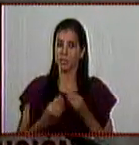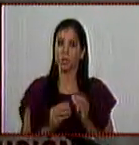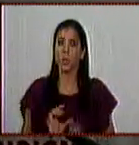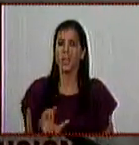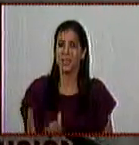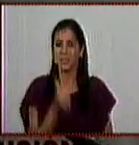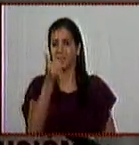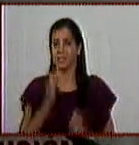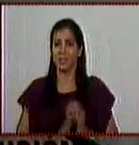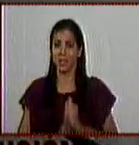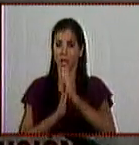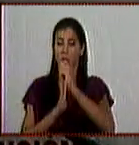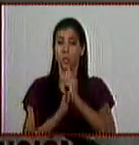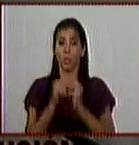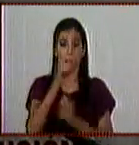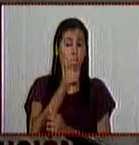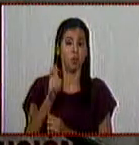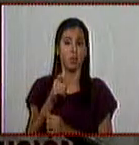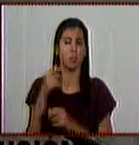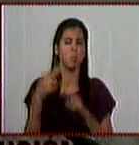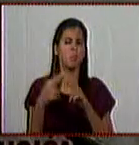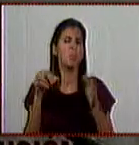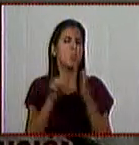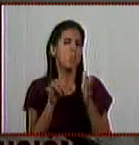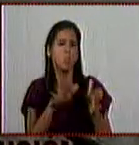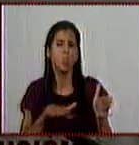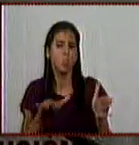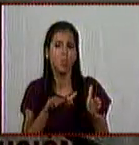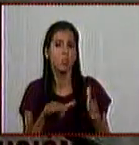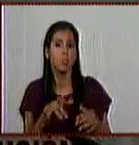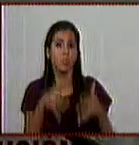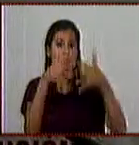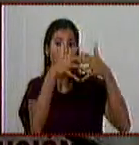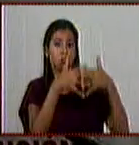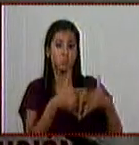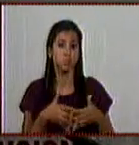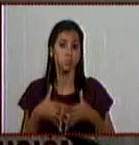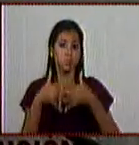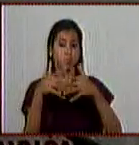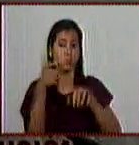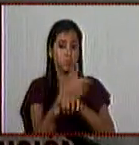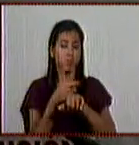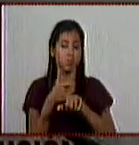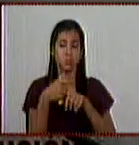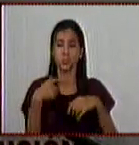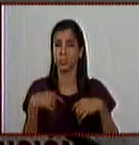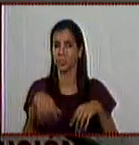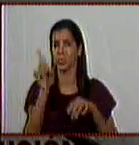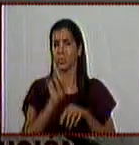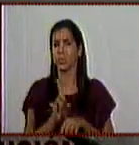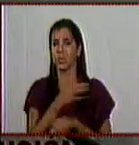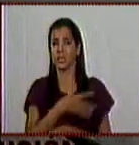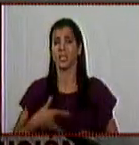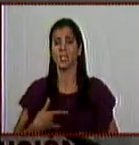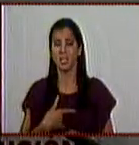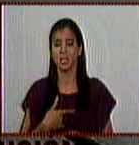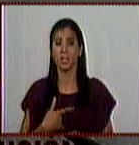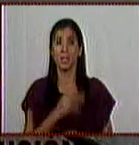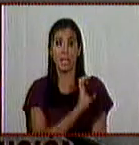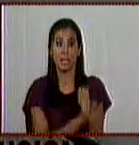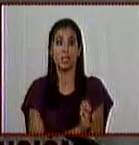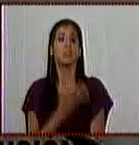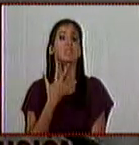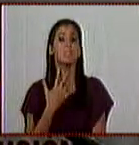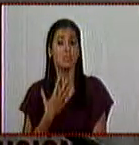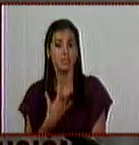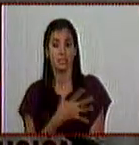tiene su amenaza más importante en un imperialismo ávido como nunca antes de energía y con mucho